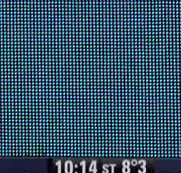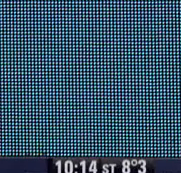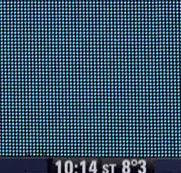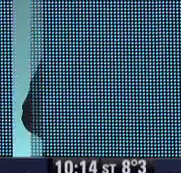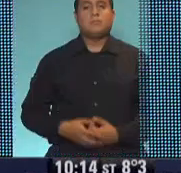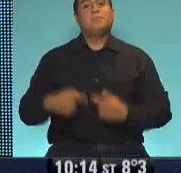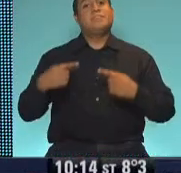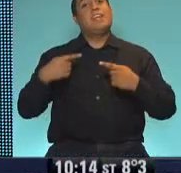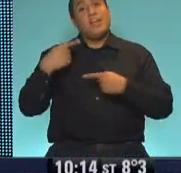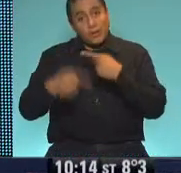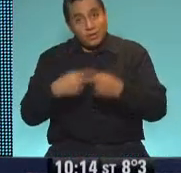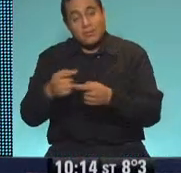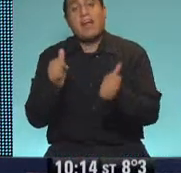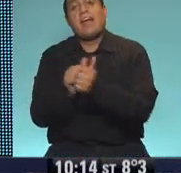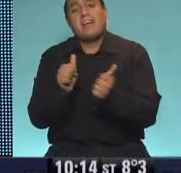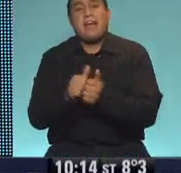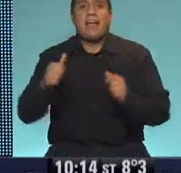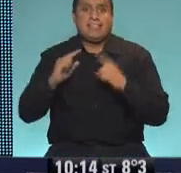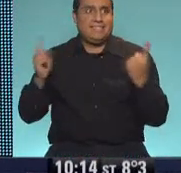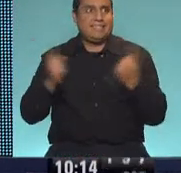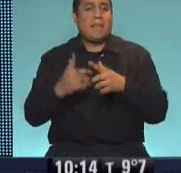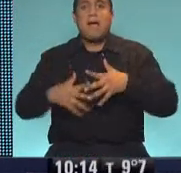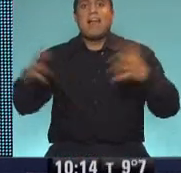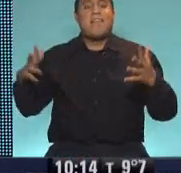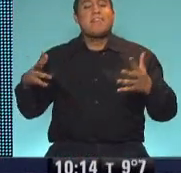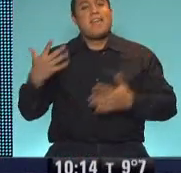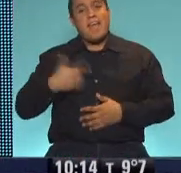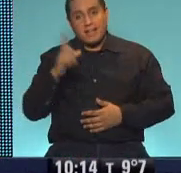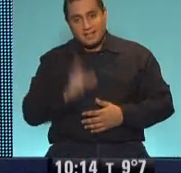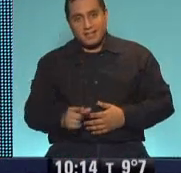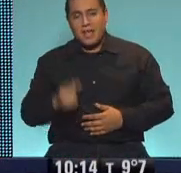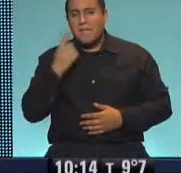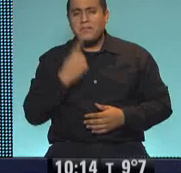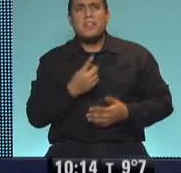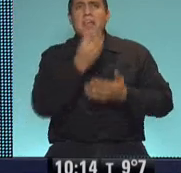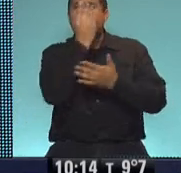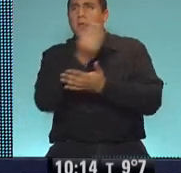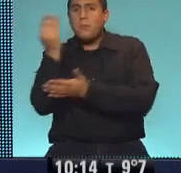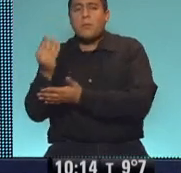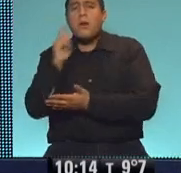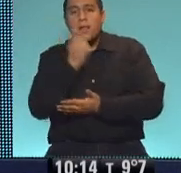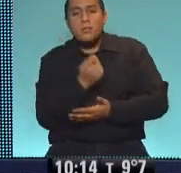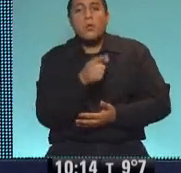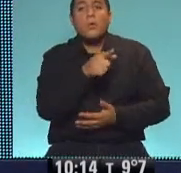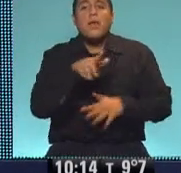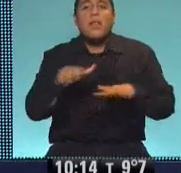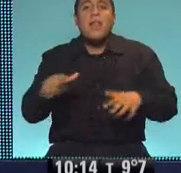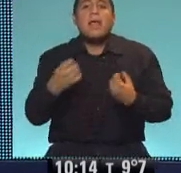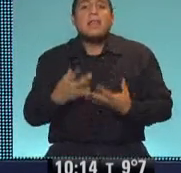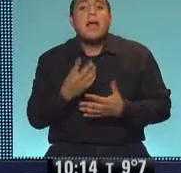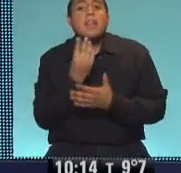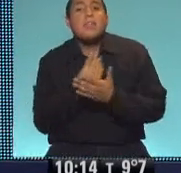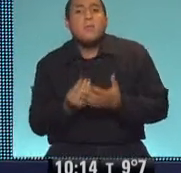Ya lo seguimos acompañando acá en la salita más grande de la República Argentina. Pero qué lindos dibujos. Les habrá ido a los chicos y a las chicas con